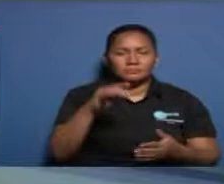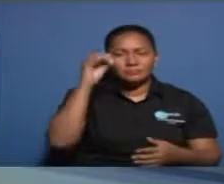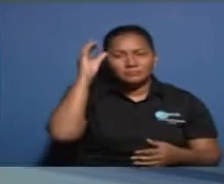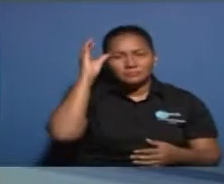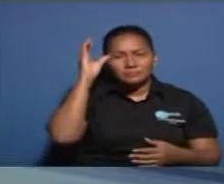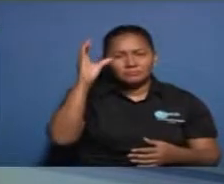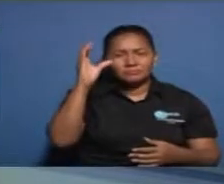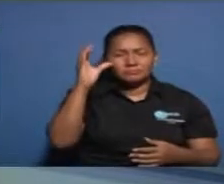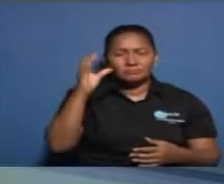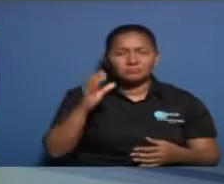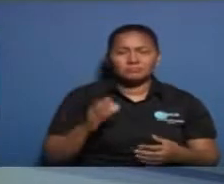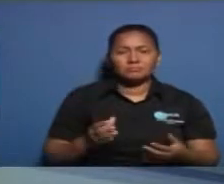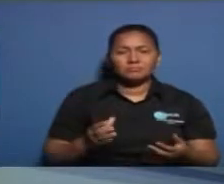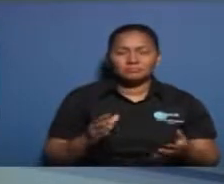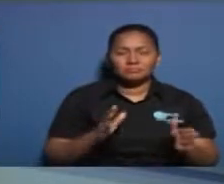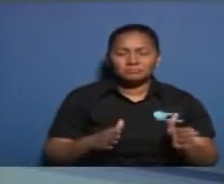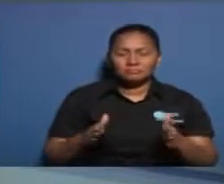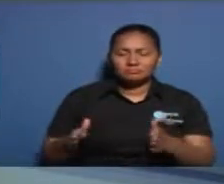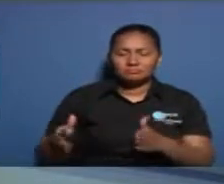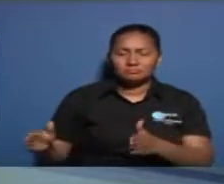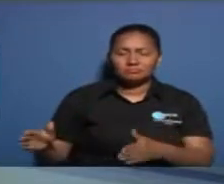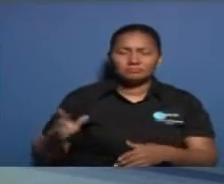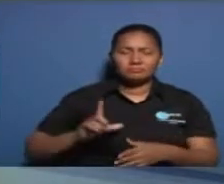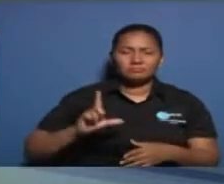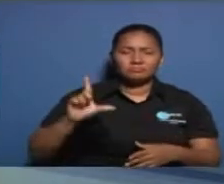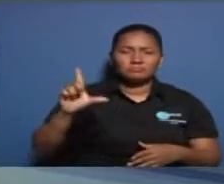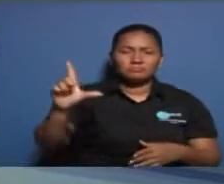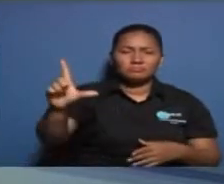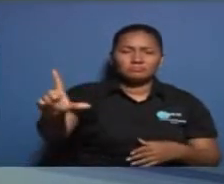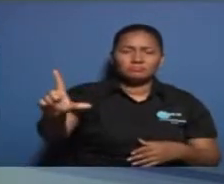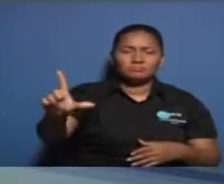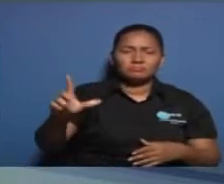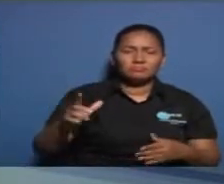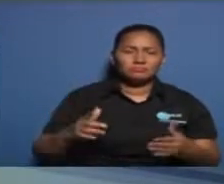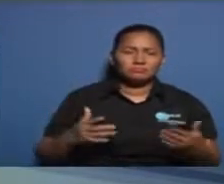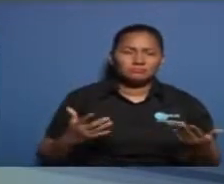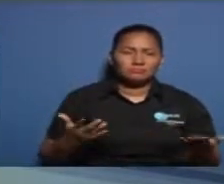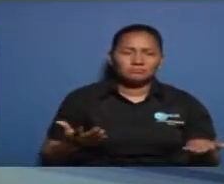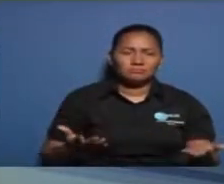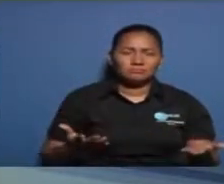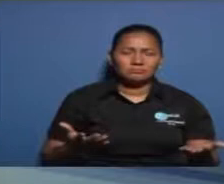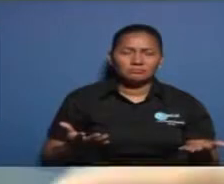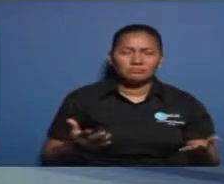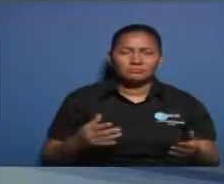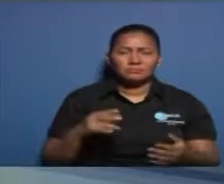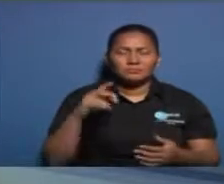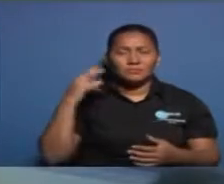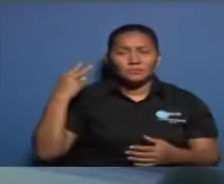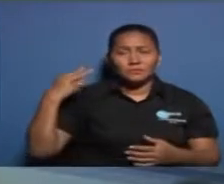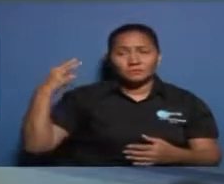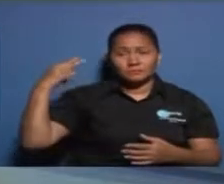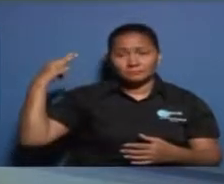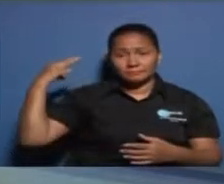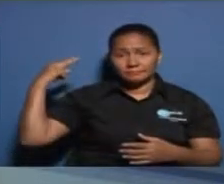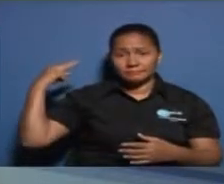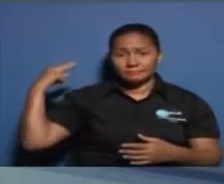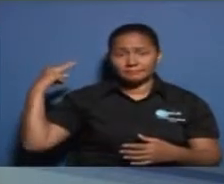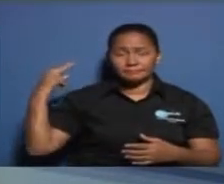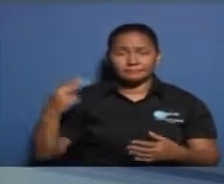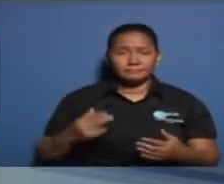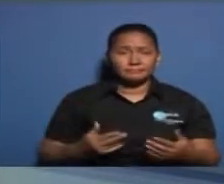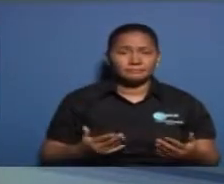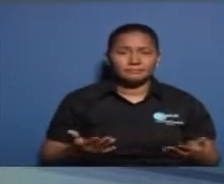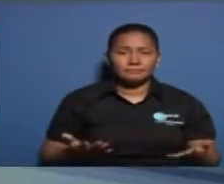esto es un proceso muy largo además somos producto de la historia todo aquel que dice yo me hice yo solo